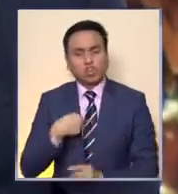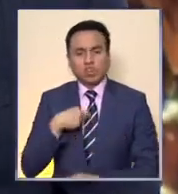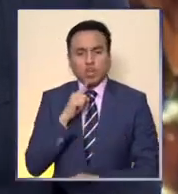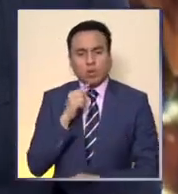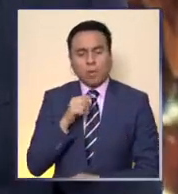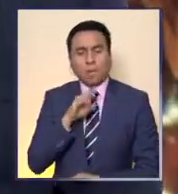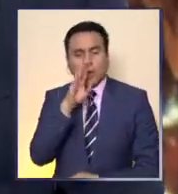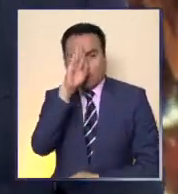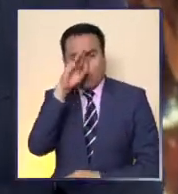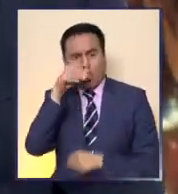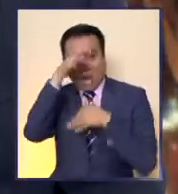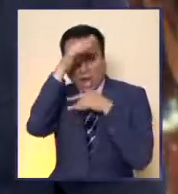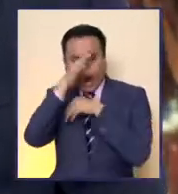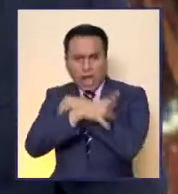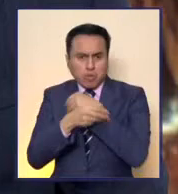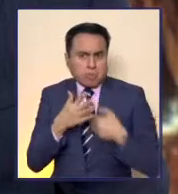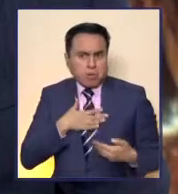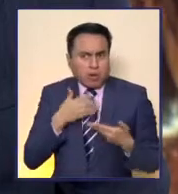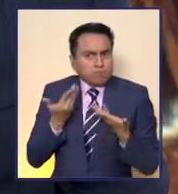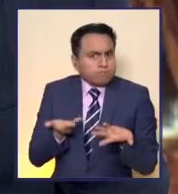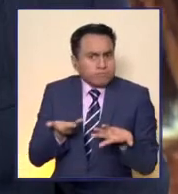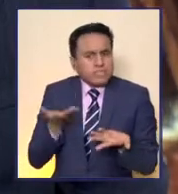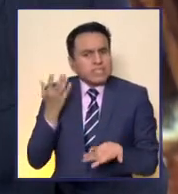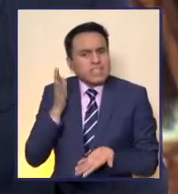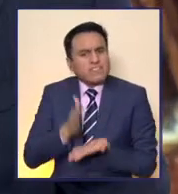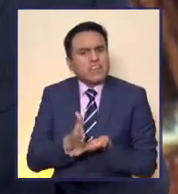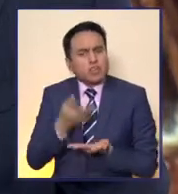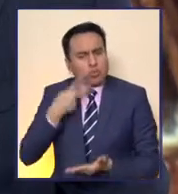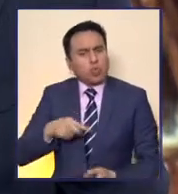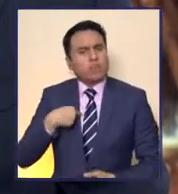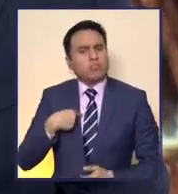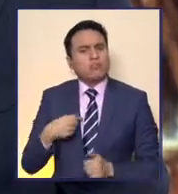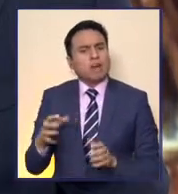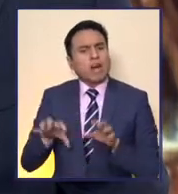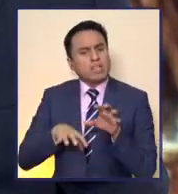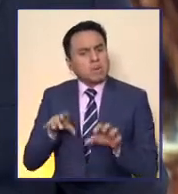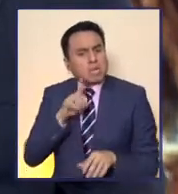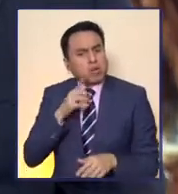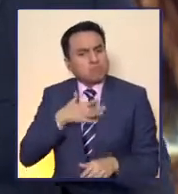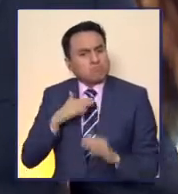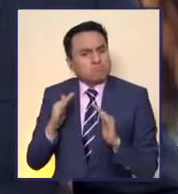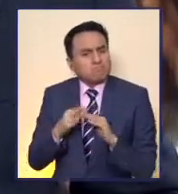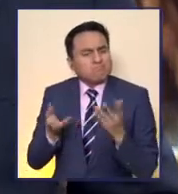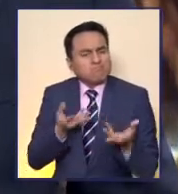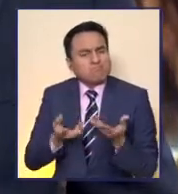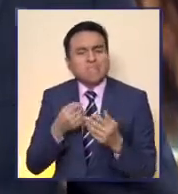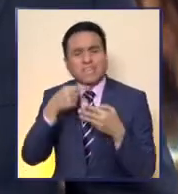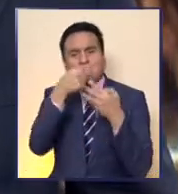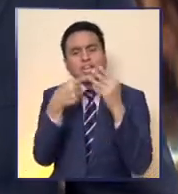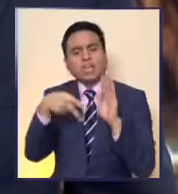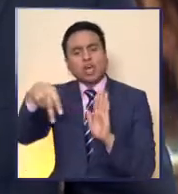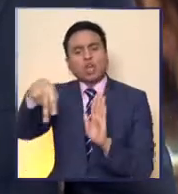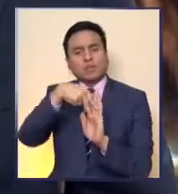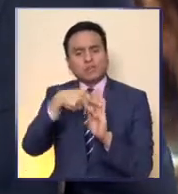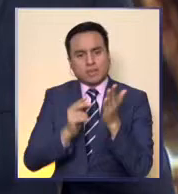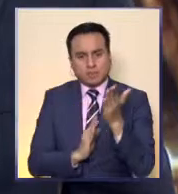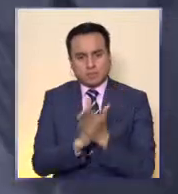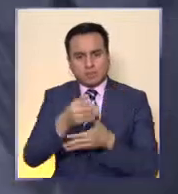o un gato? ¿Cuáles son los deberes como dueño de un animal de compañía? Esta es la normativa que comienza a